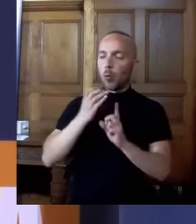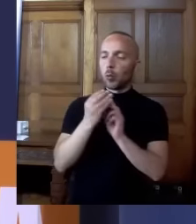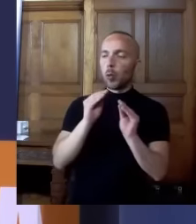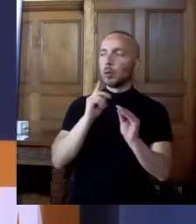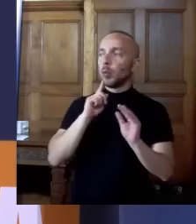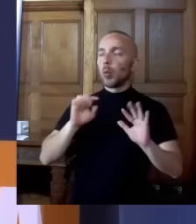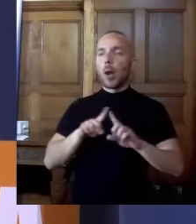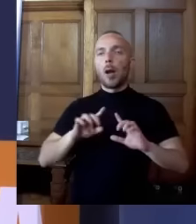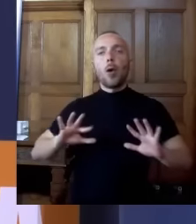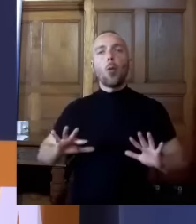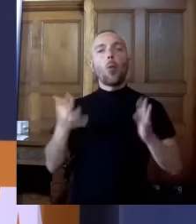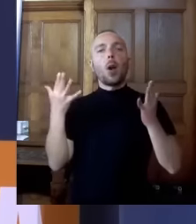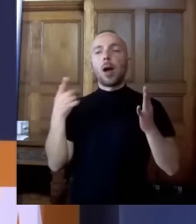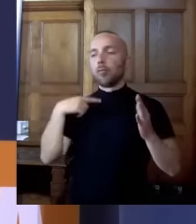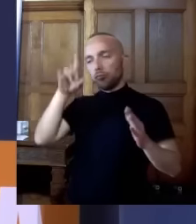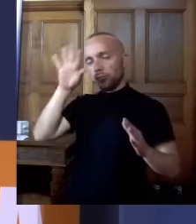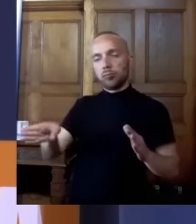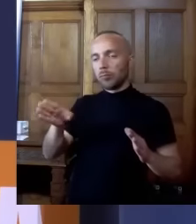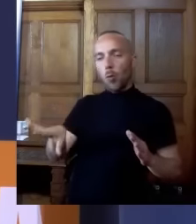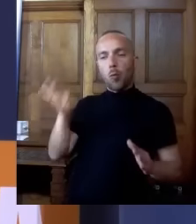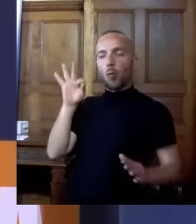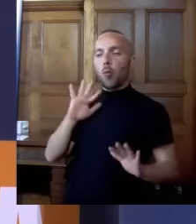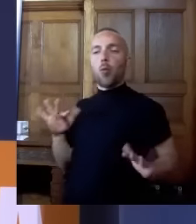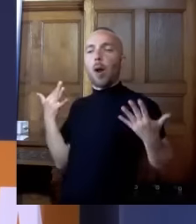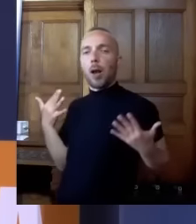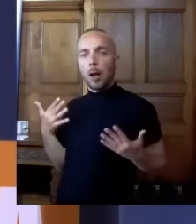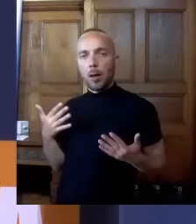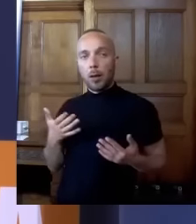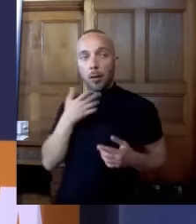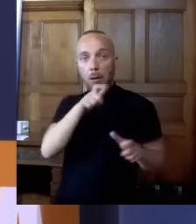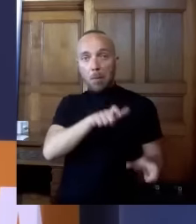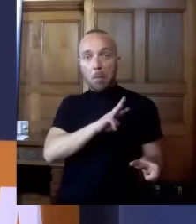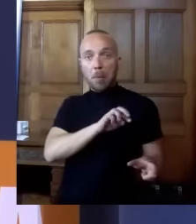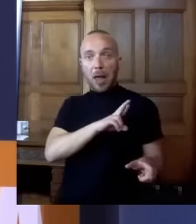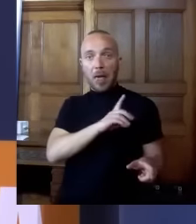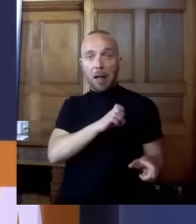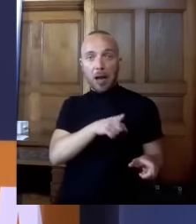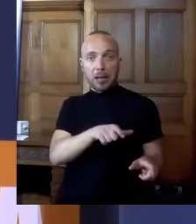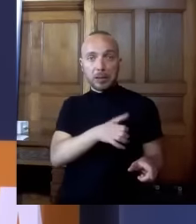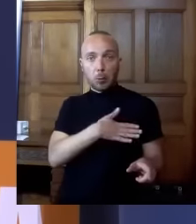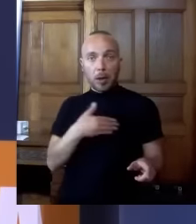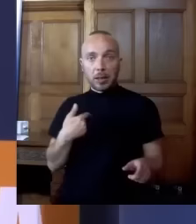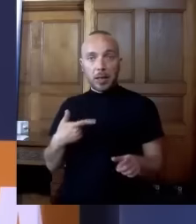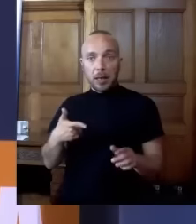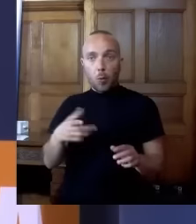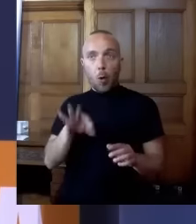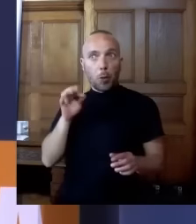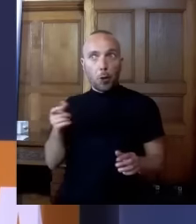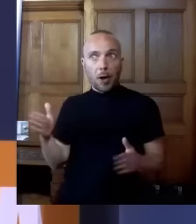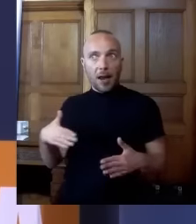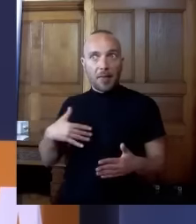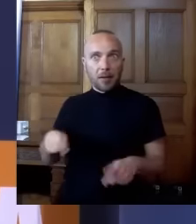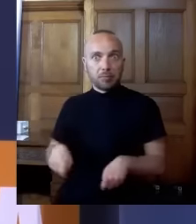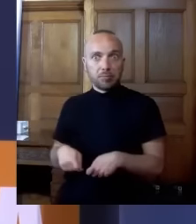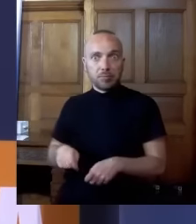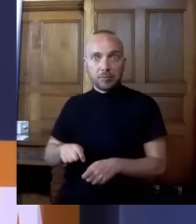huelga es la primera opción se le olvidó decir al señor pradales que si fuera por él ni la primera ni la segunda ni la última opción O sea que no habría que hacer